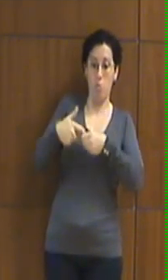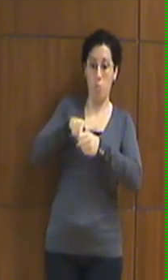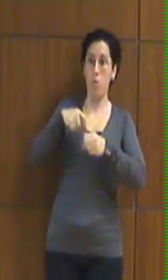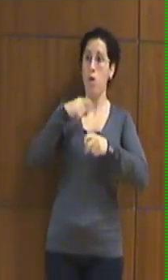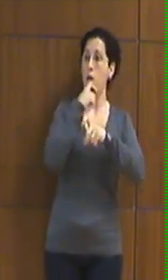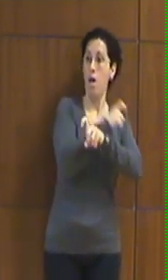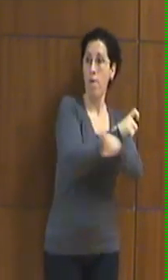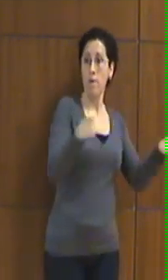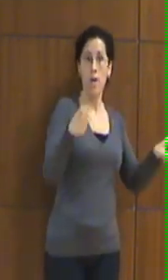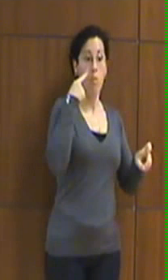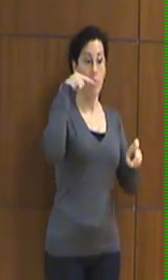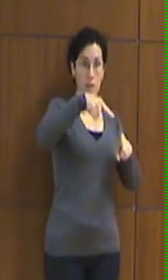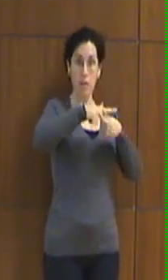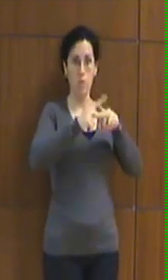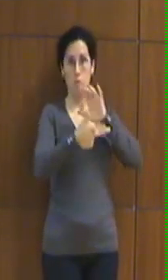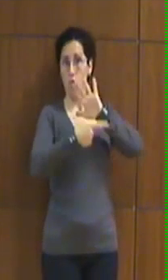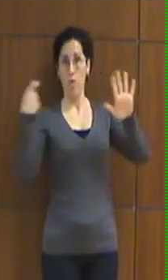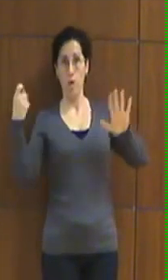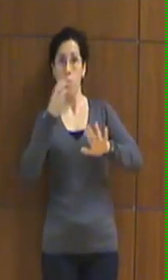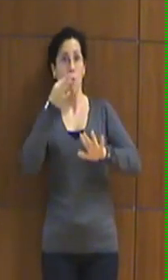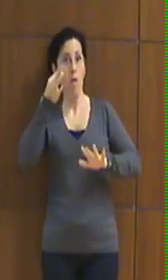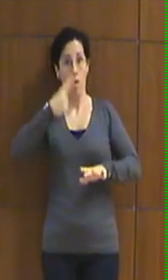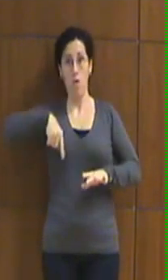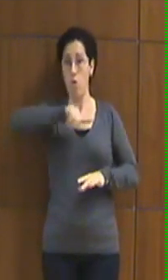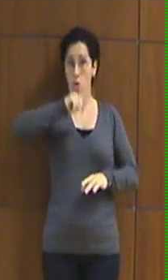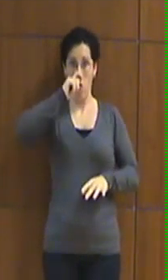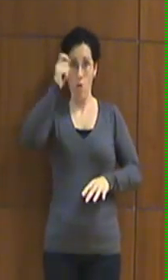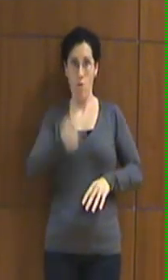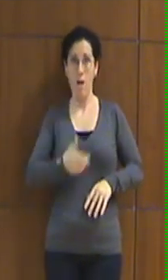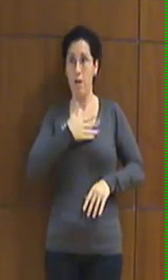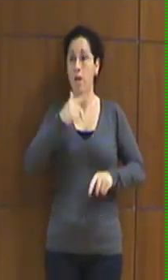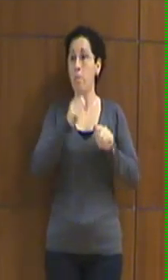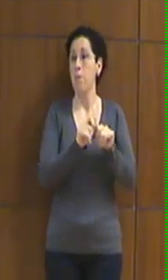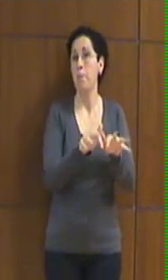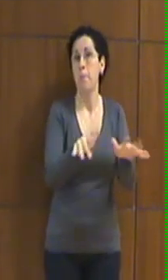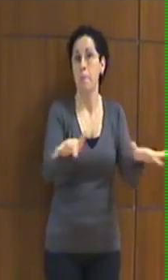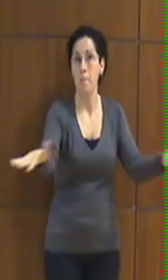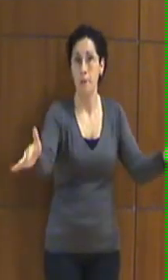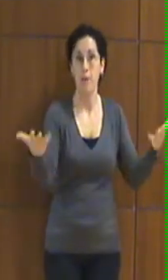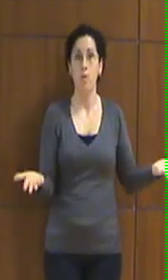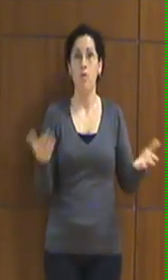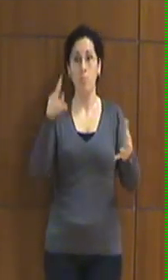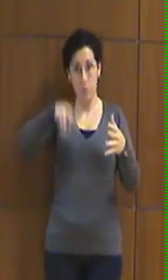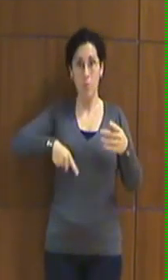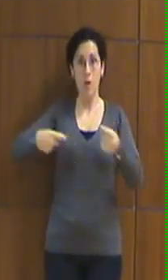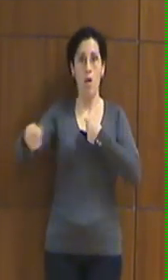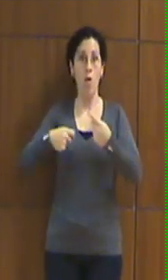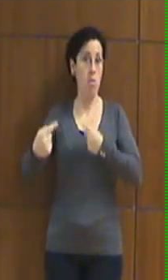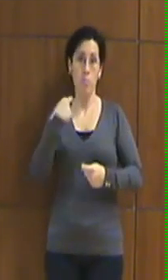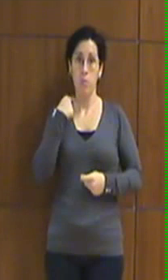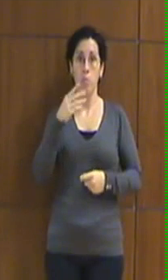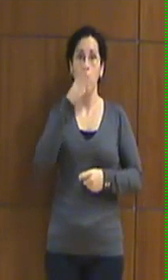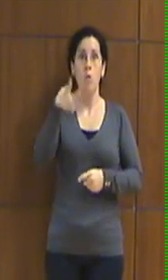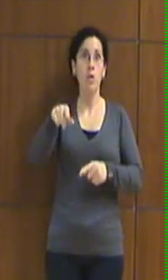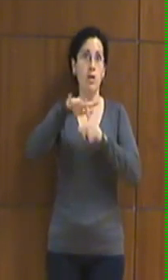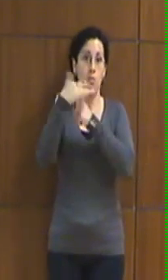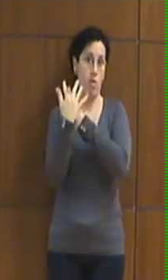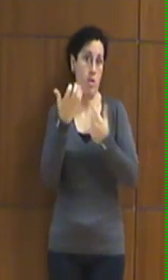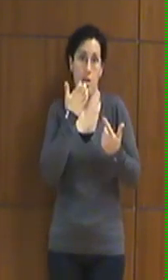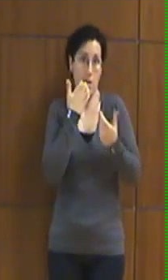¿no? Entonces, realmente es un tema que hay negocio y que se puede perder de negocio, ¿no? Por estas